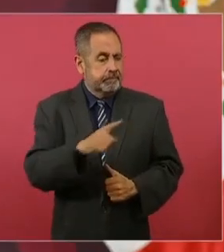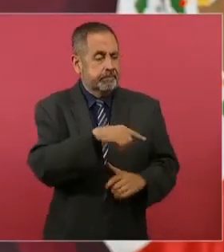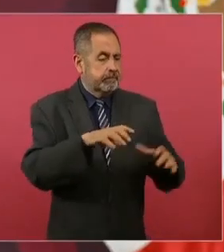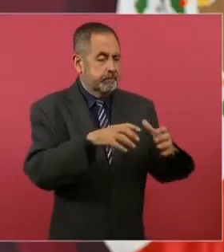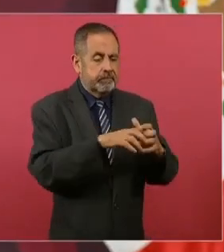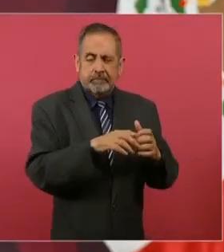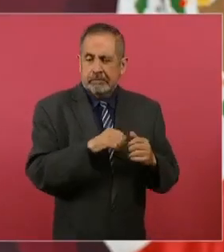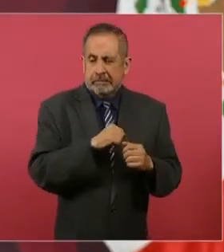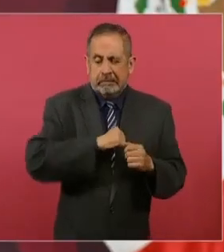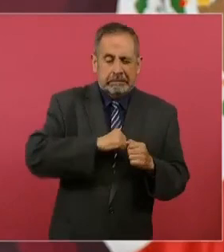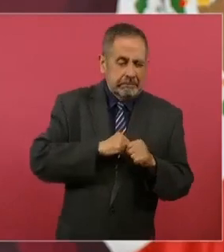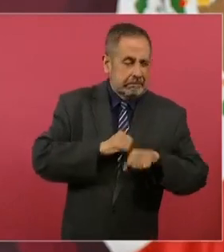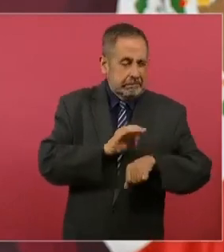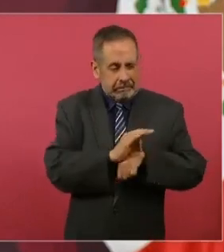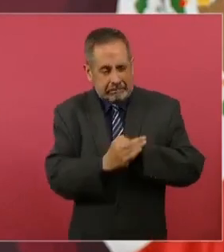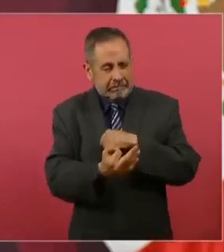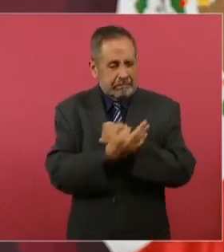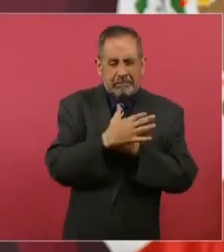traficar con influencias,